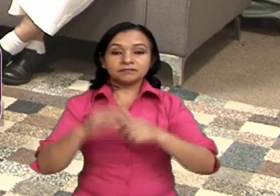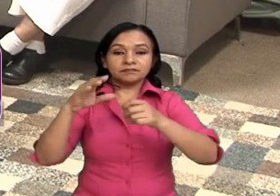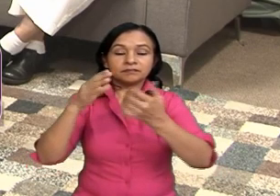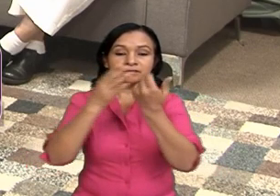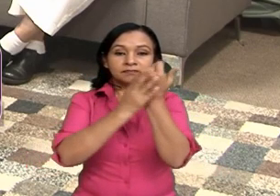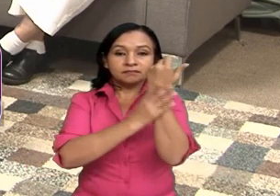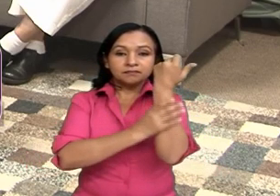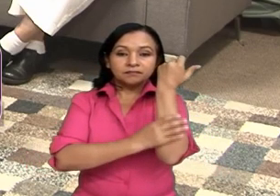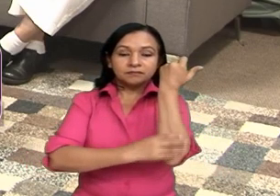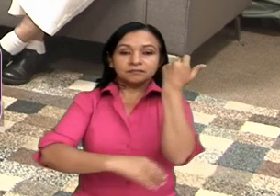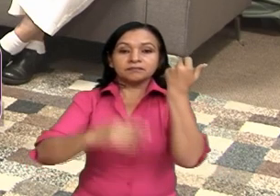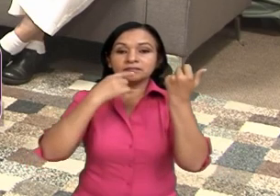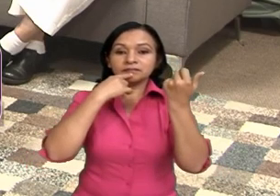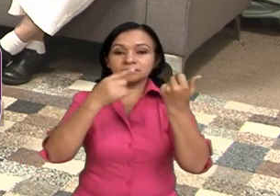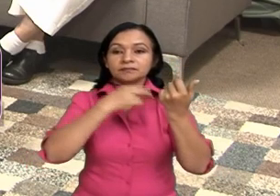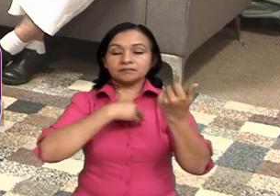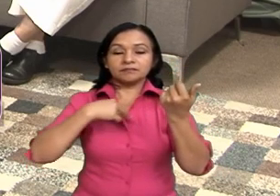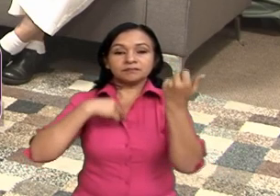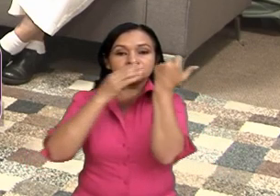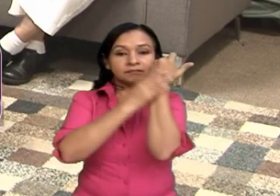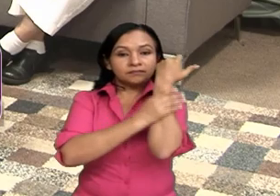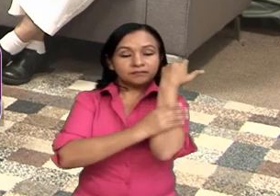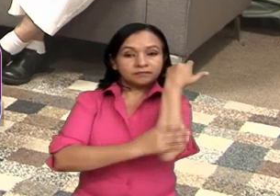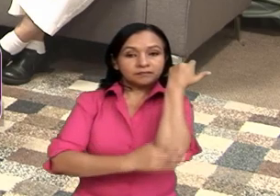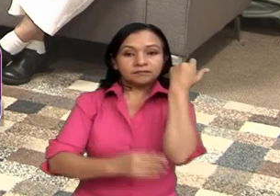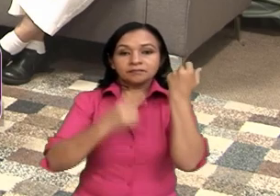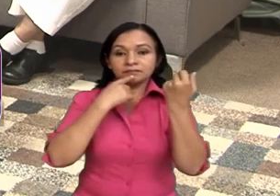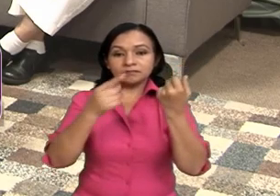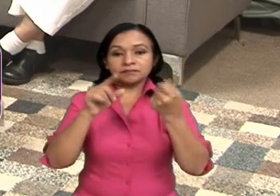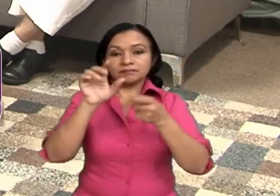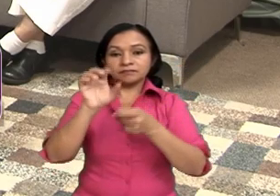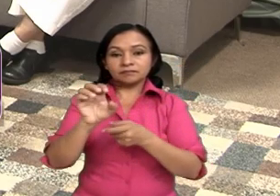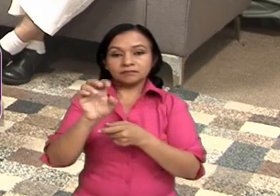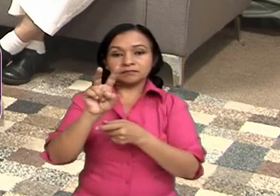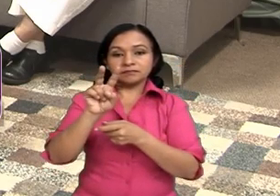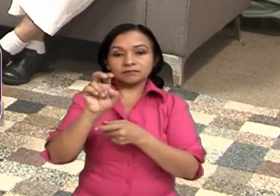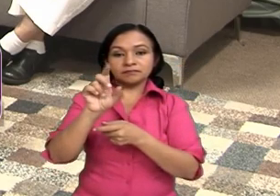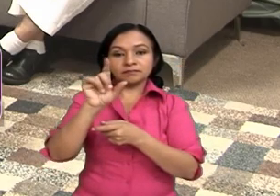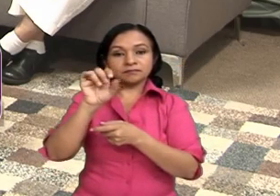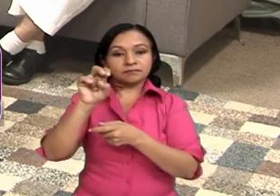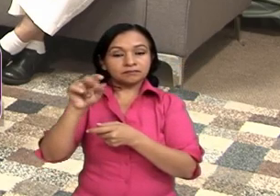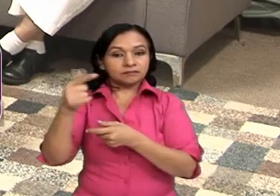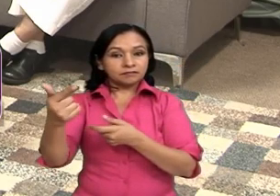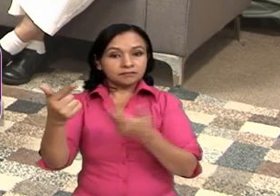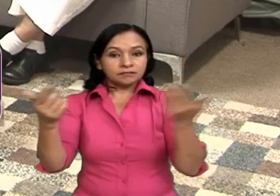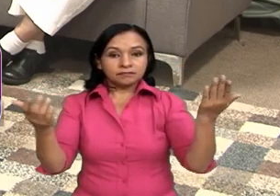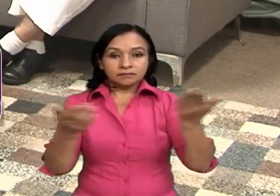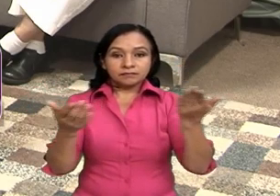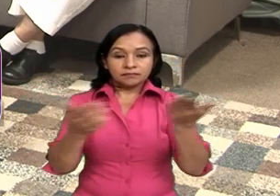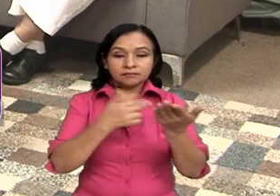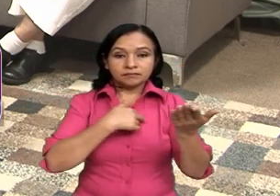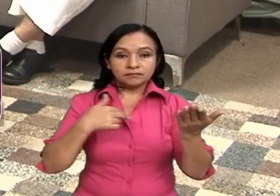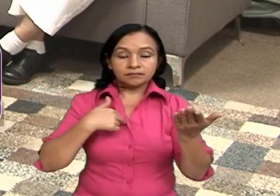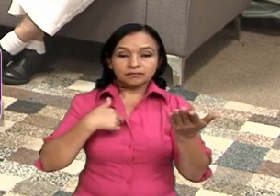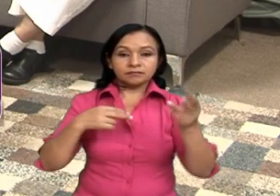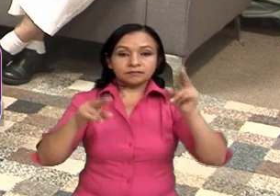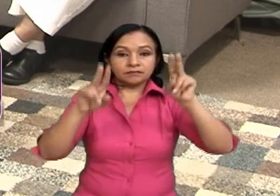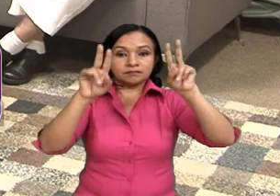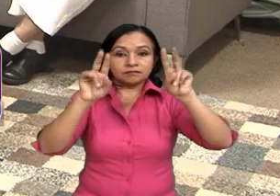hemos derrotado totalmente la pobreza, como mencionaba la compañera Evelyn, pero tenemos brechas también desde el tema